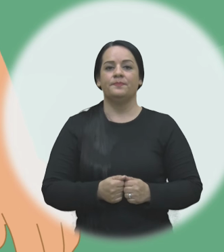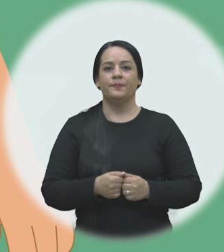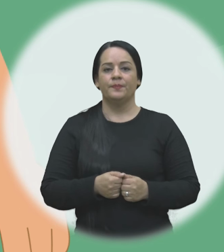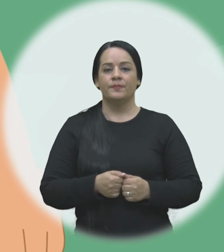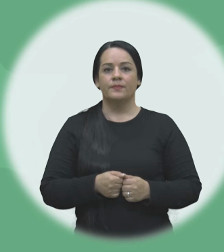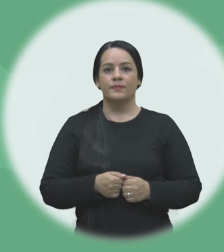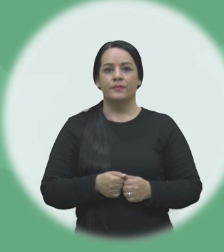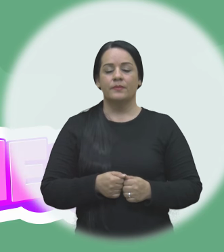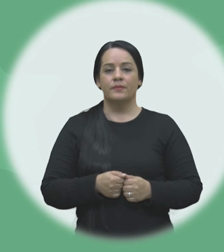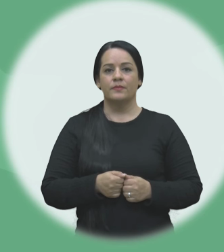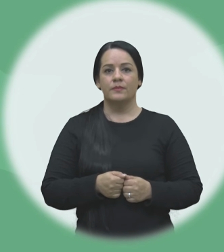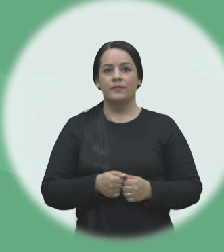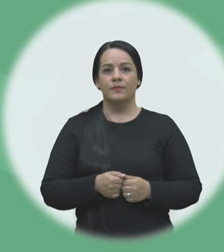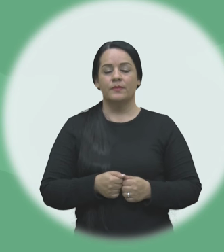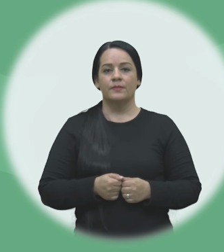Legislativa.